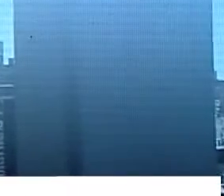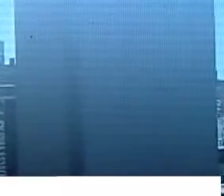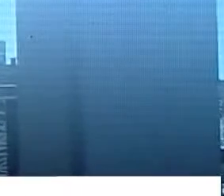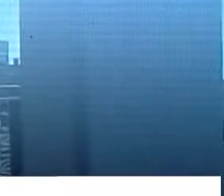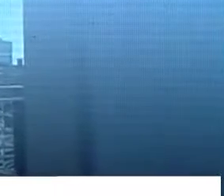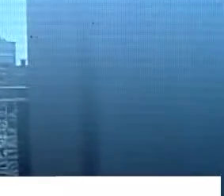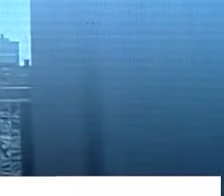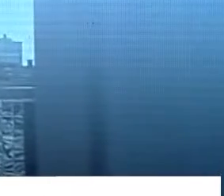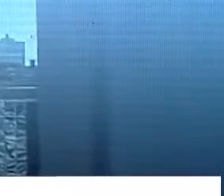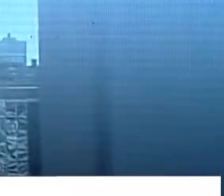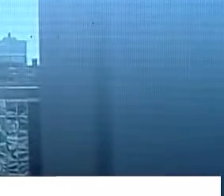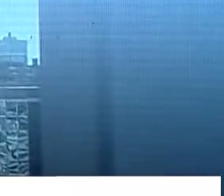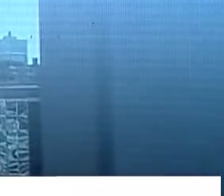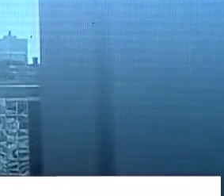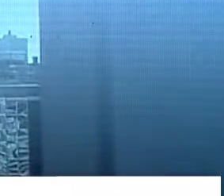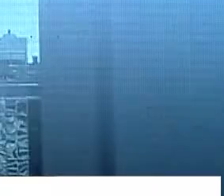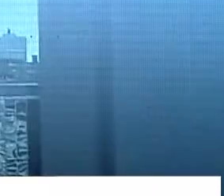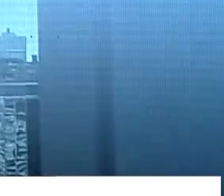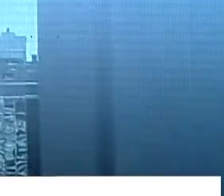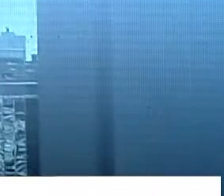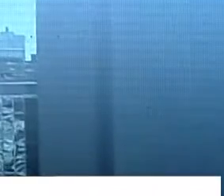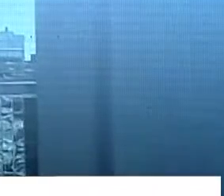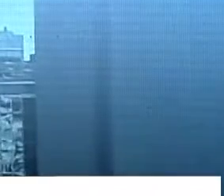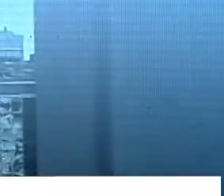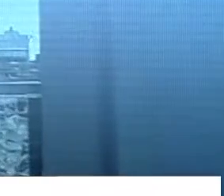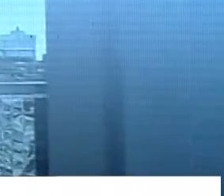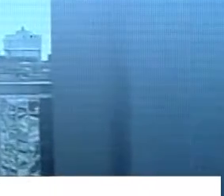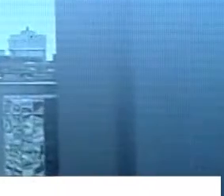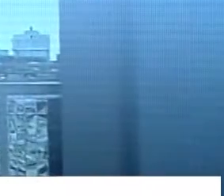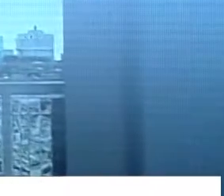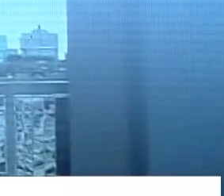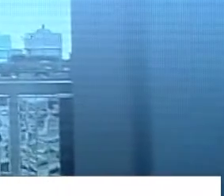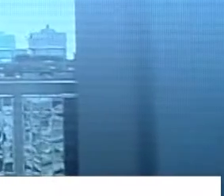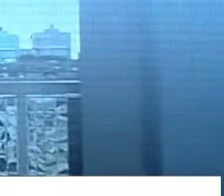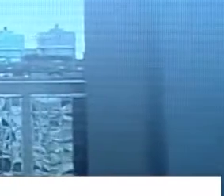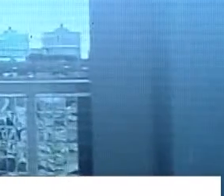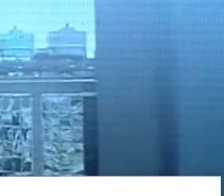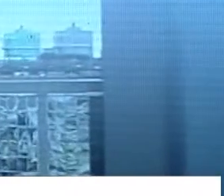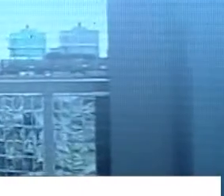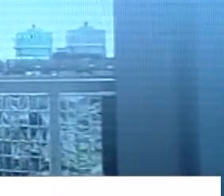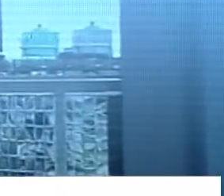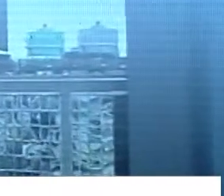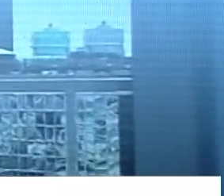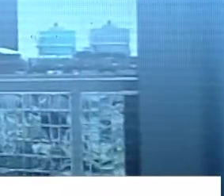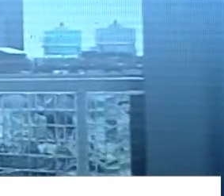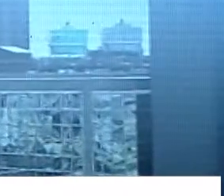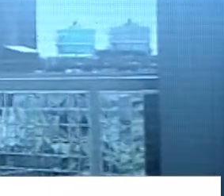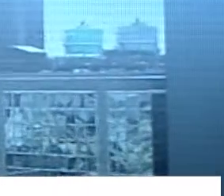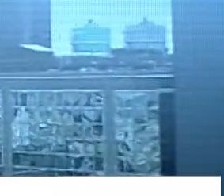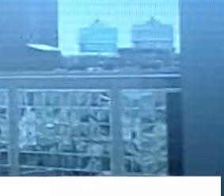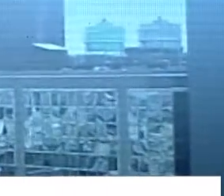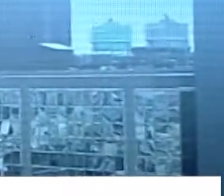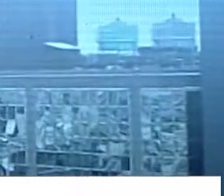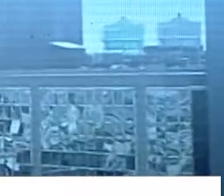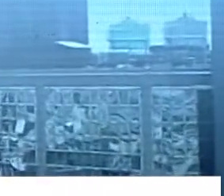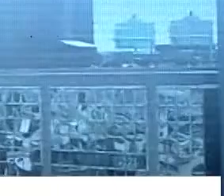con mayoría presencial y allí se pudo dar media sanción para el proyecto de interrupción voluntaria de embarazo con 131